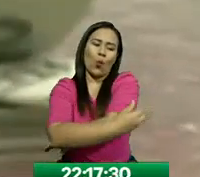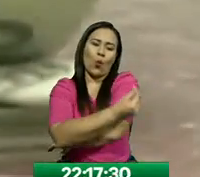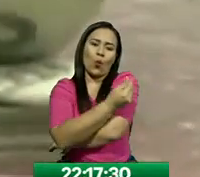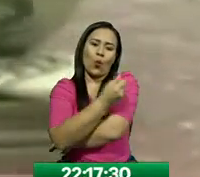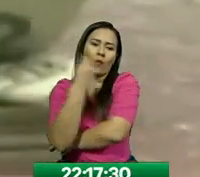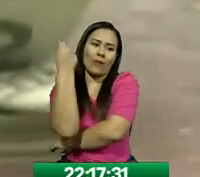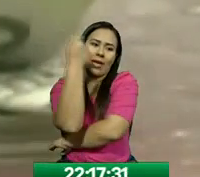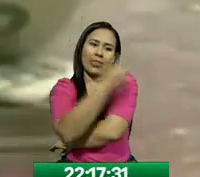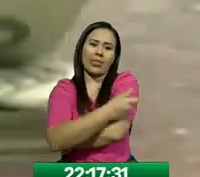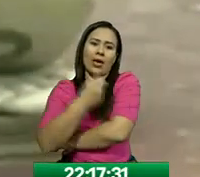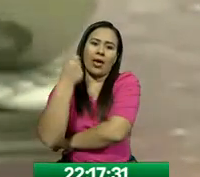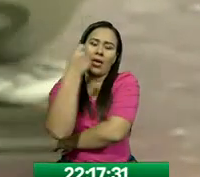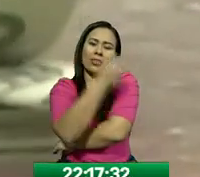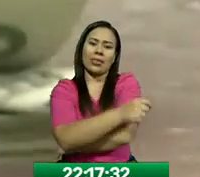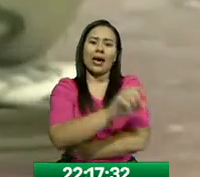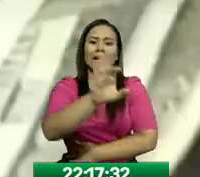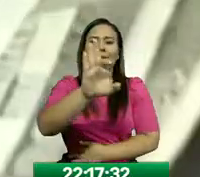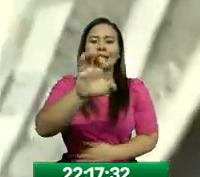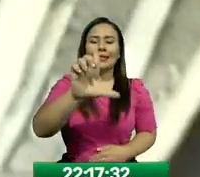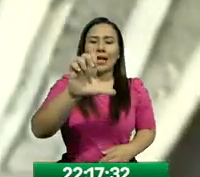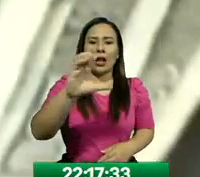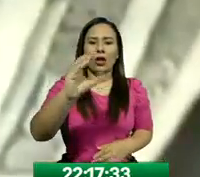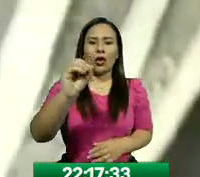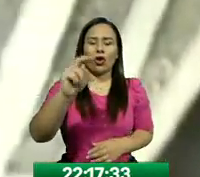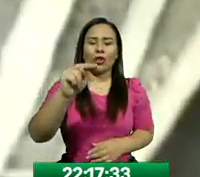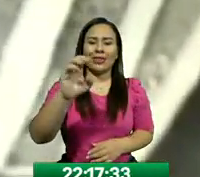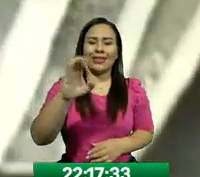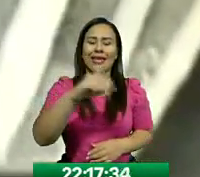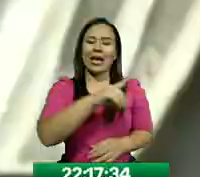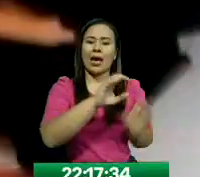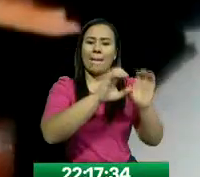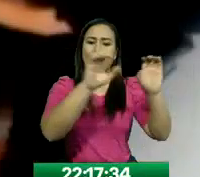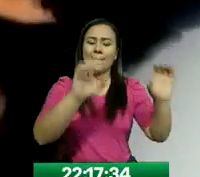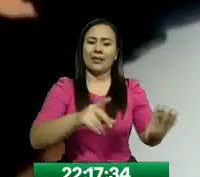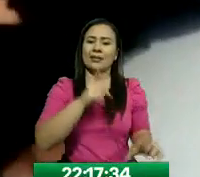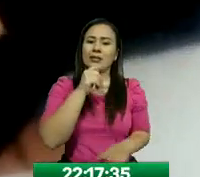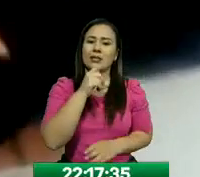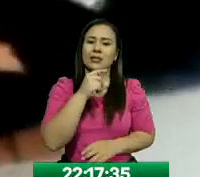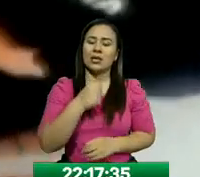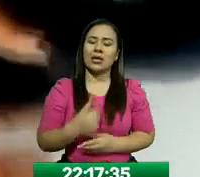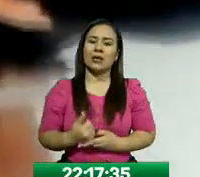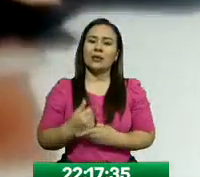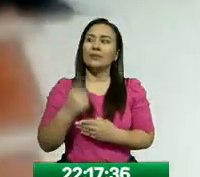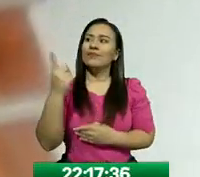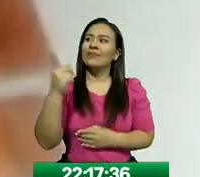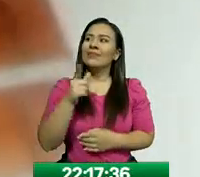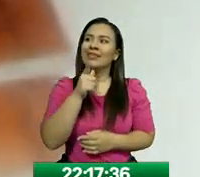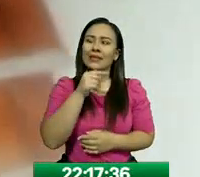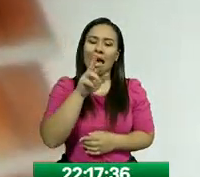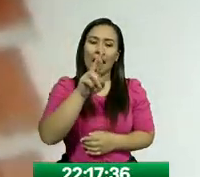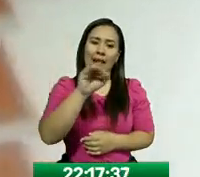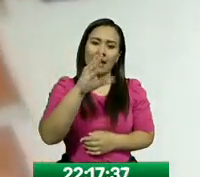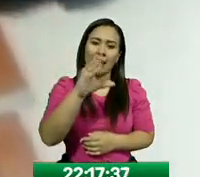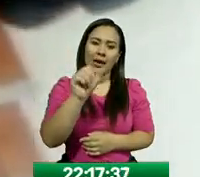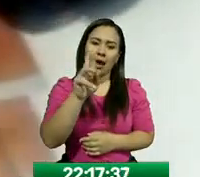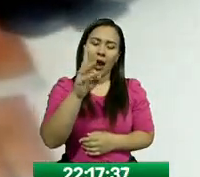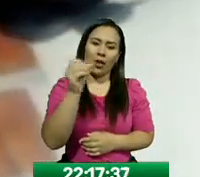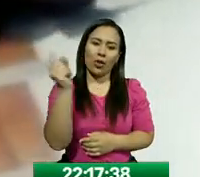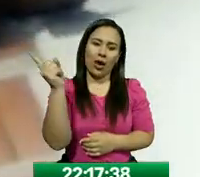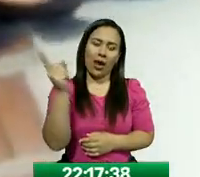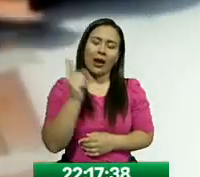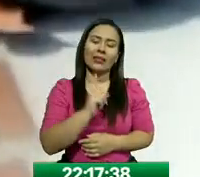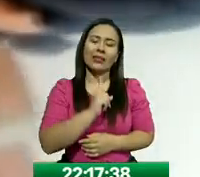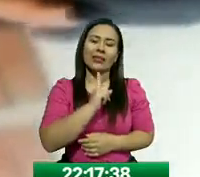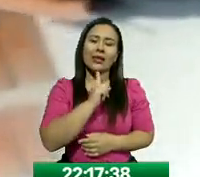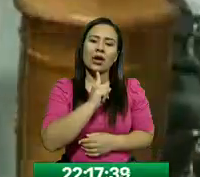a Telconet a través de la empresa china Glory International Industry, cuyo beneficiario sería Ricardo Rivera, tío del ex